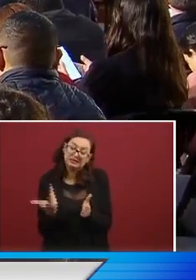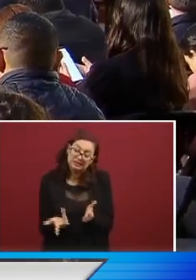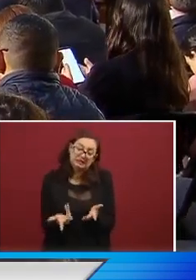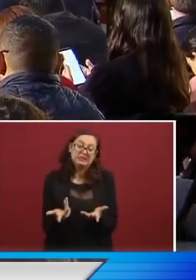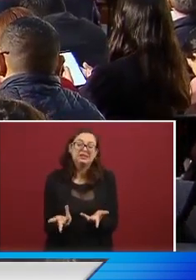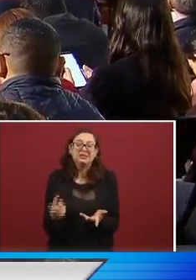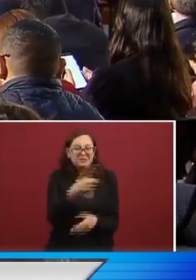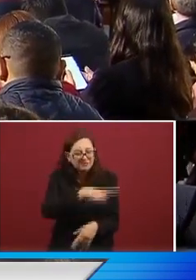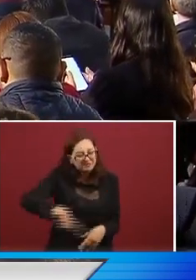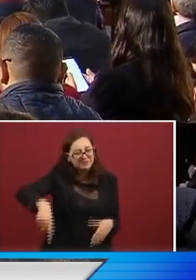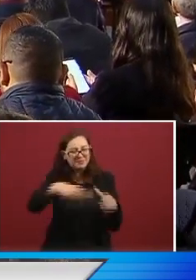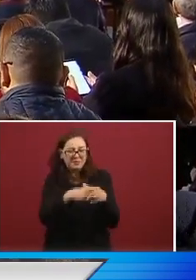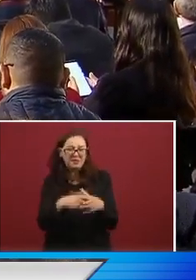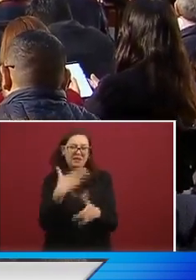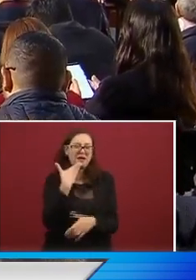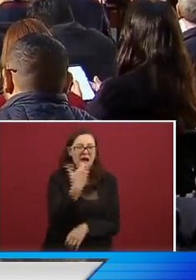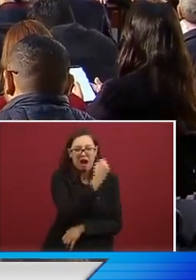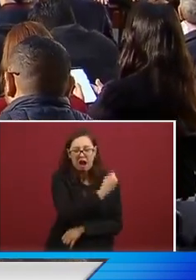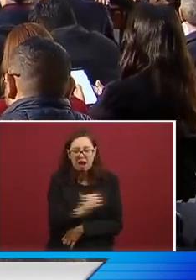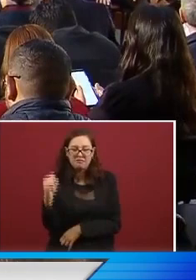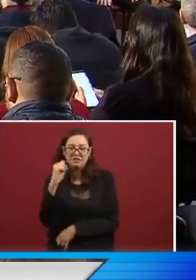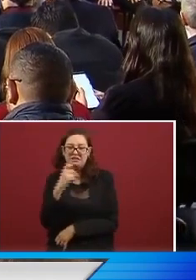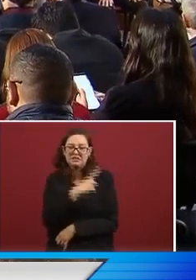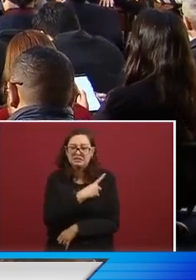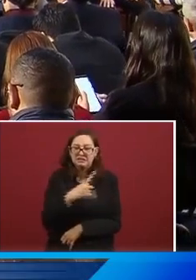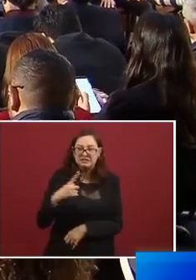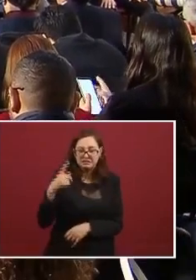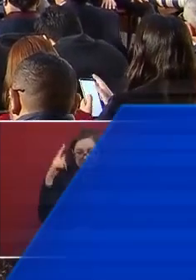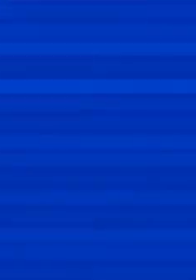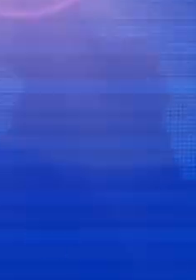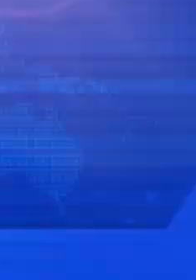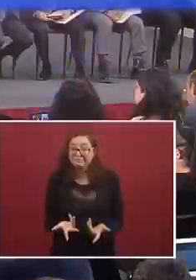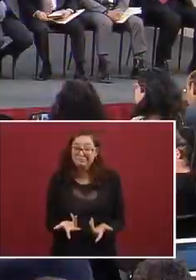como prioridad el Tratado de Comercio con Estados Unidos y Canadá.